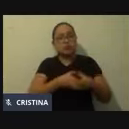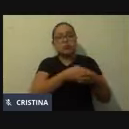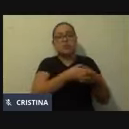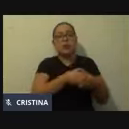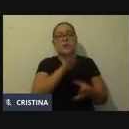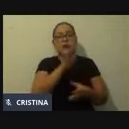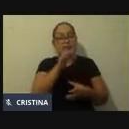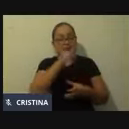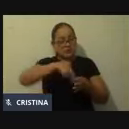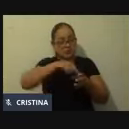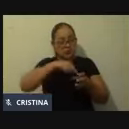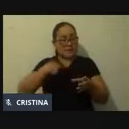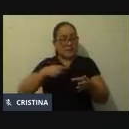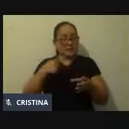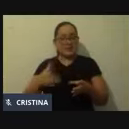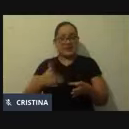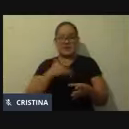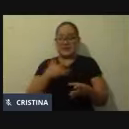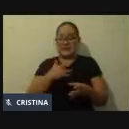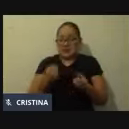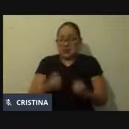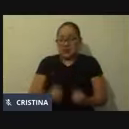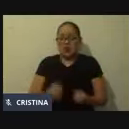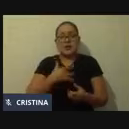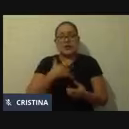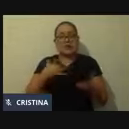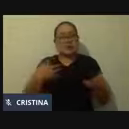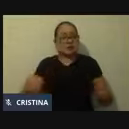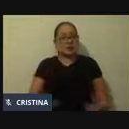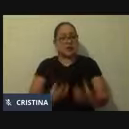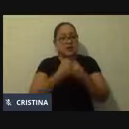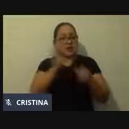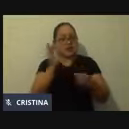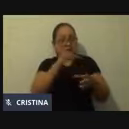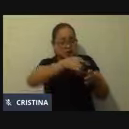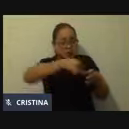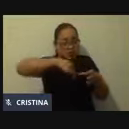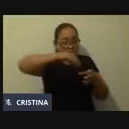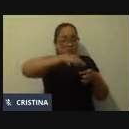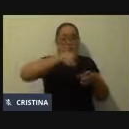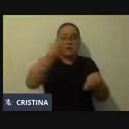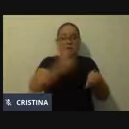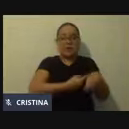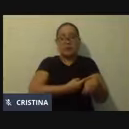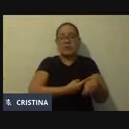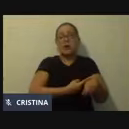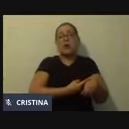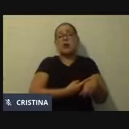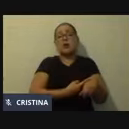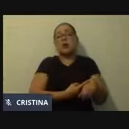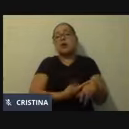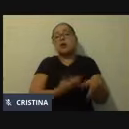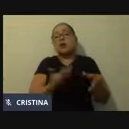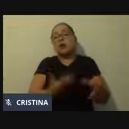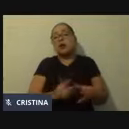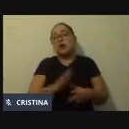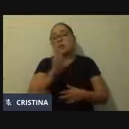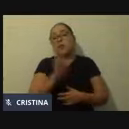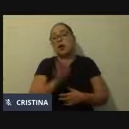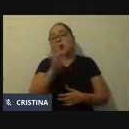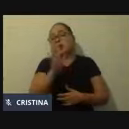totalmente segura de que están a salvo y que en caso de que alguien llegue a enfermar, haya lazos tan fuertes que no vas a hacer de como que te lo